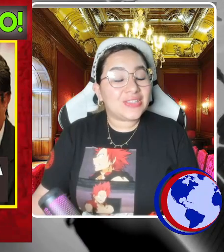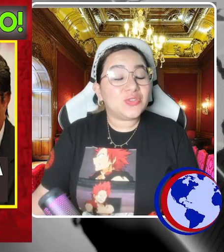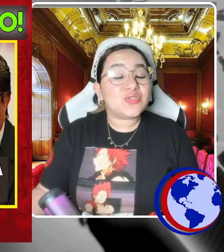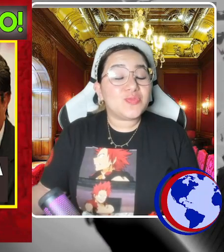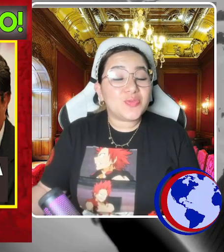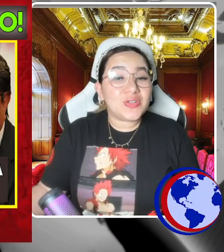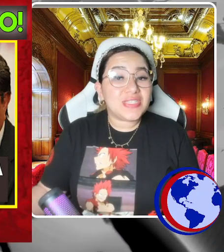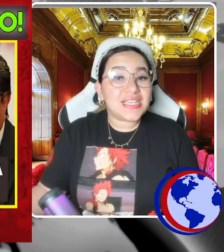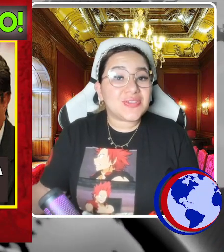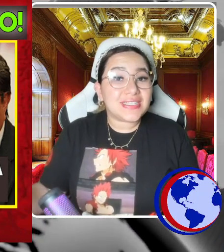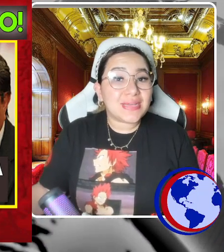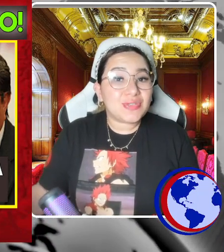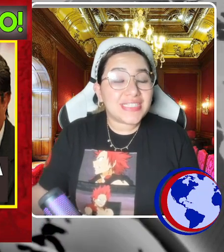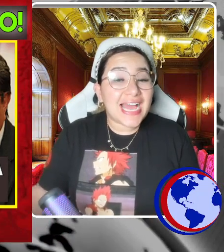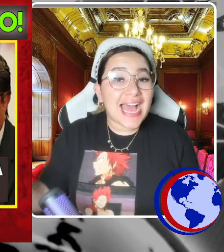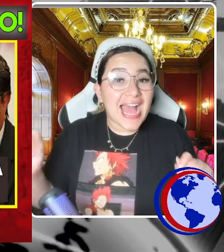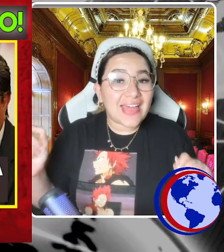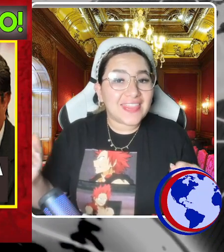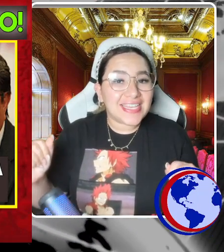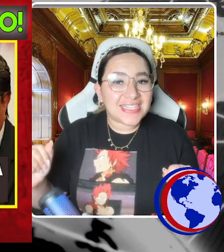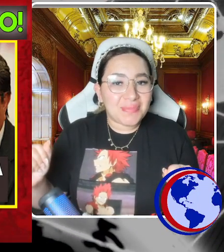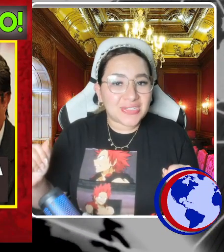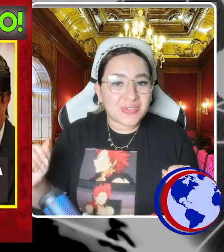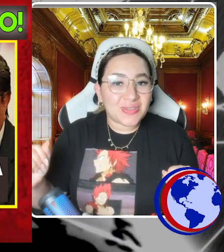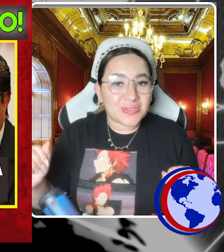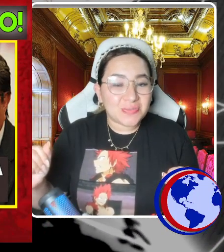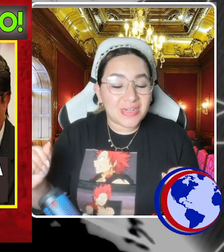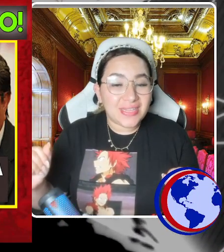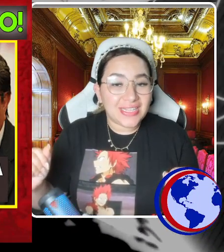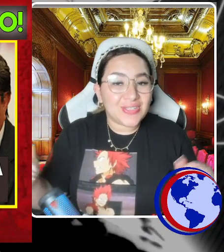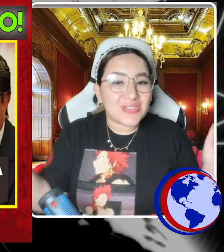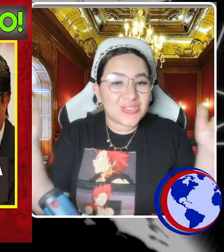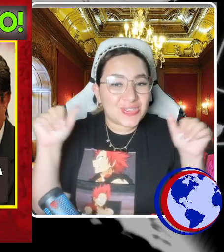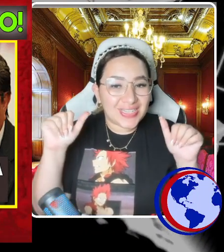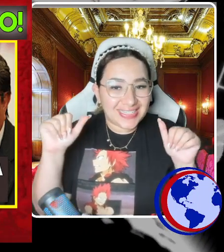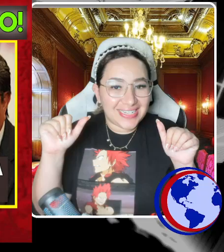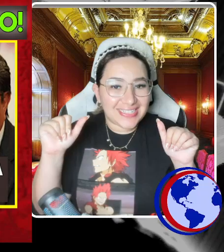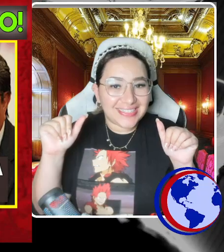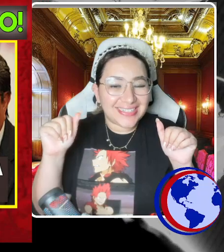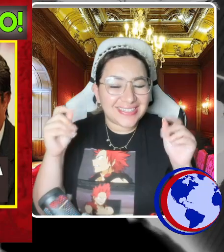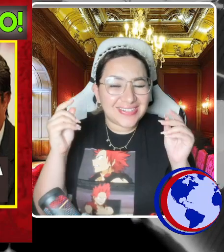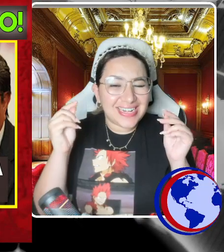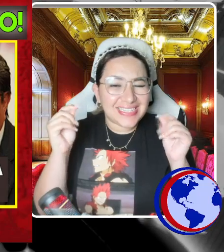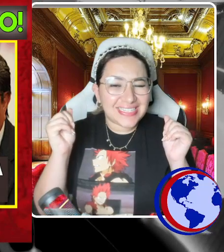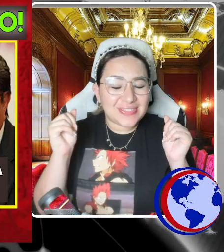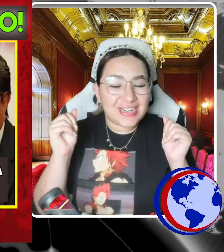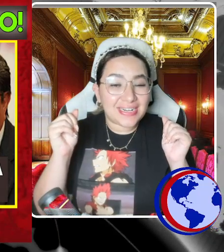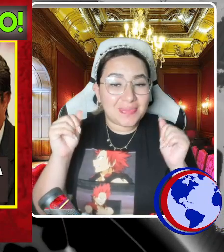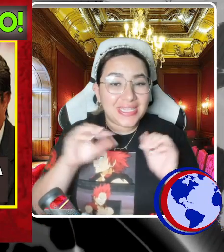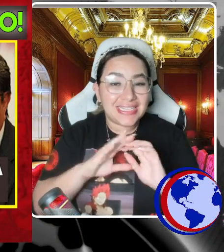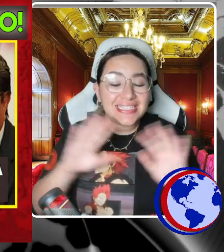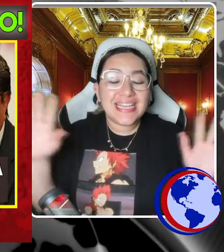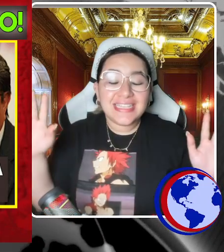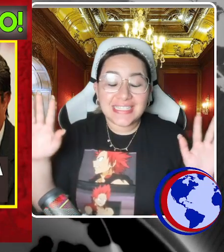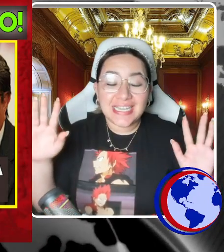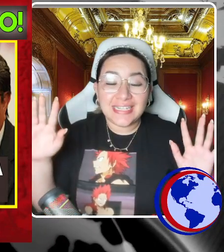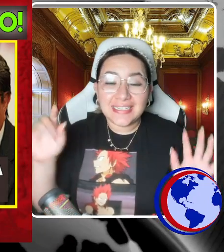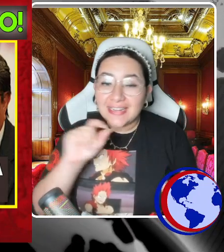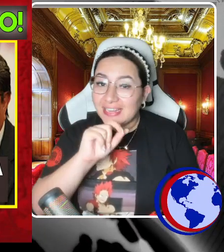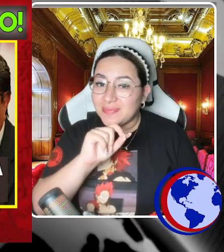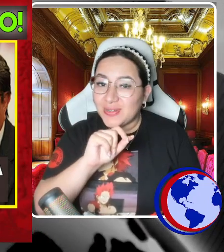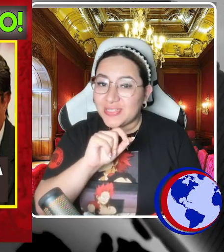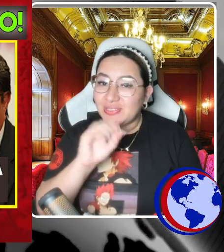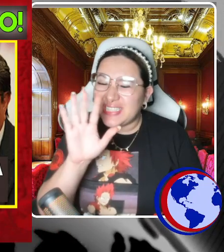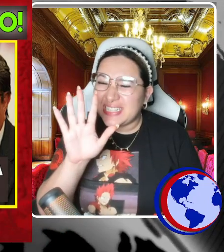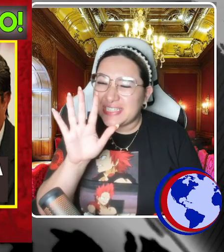Hola, ¿qué tal a todos? Muy buenos días. Hoy estamos ya a 10 de marzo de 2022. Yo soy Greti de las Internacionales. Estas son las rapiditas. Si se quieren